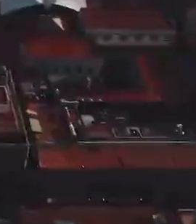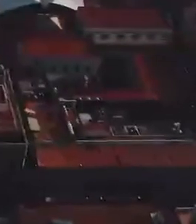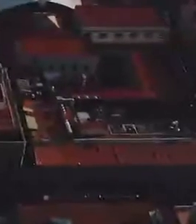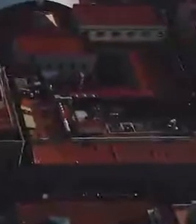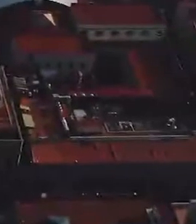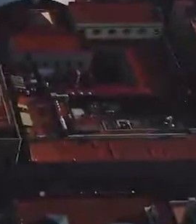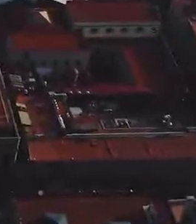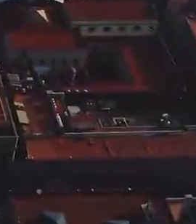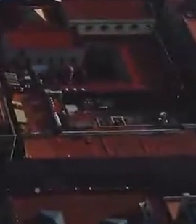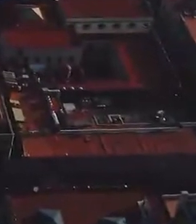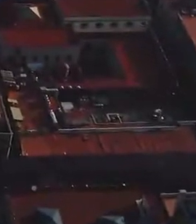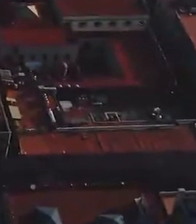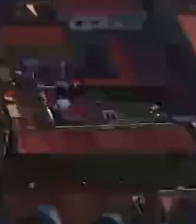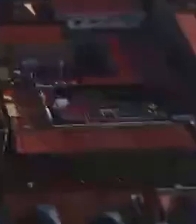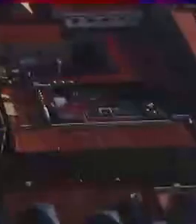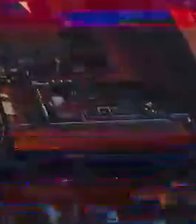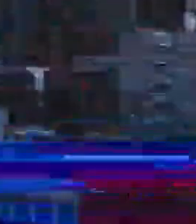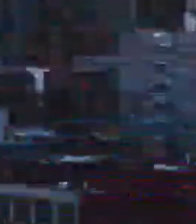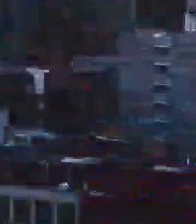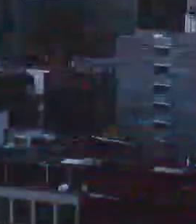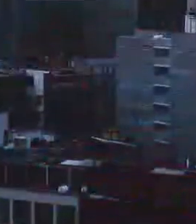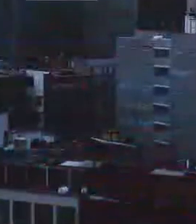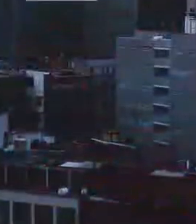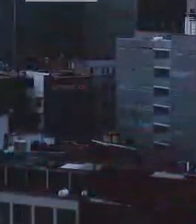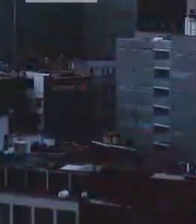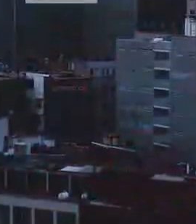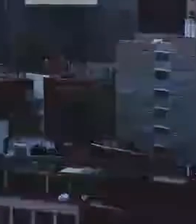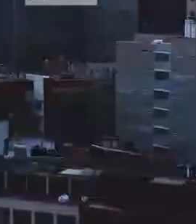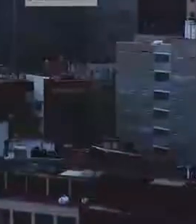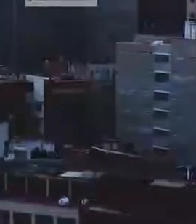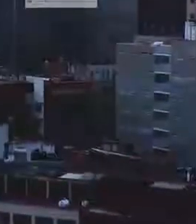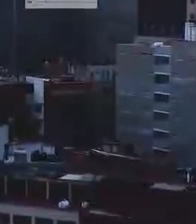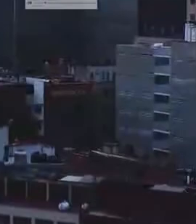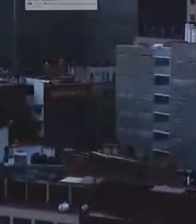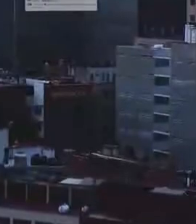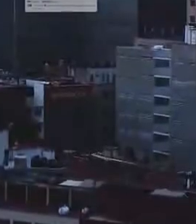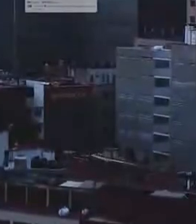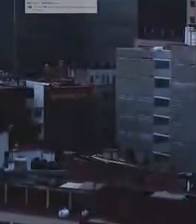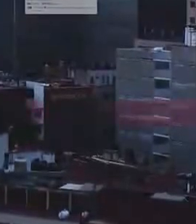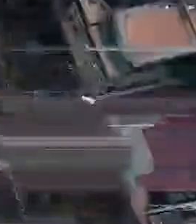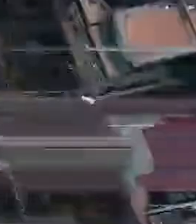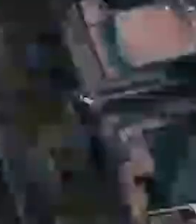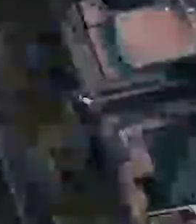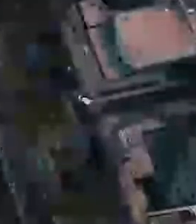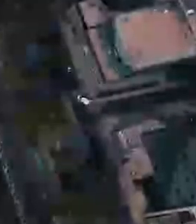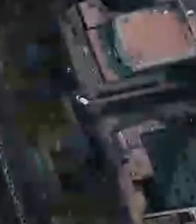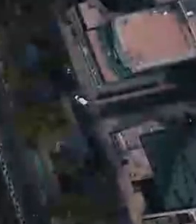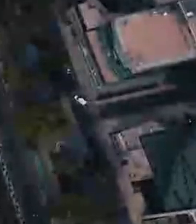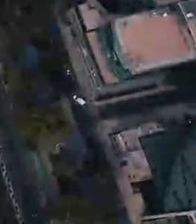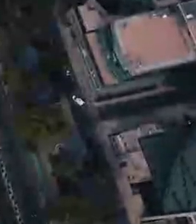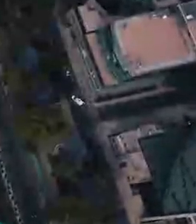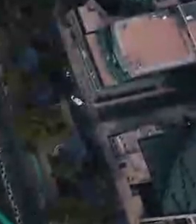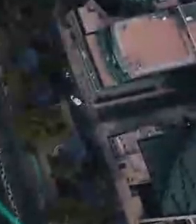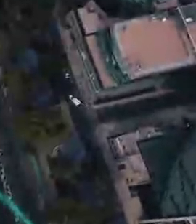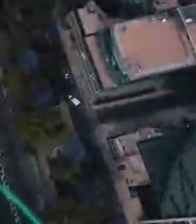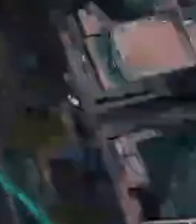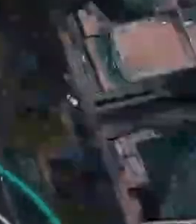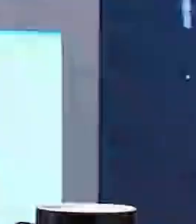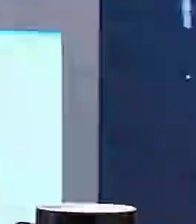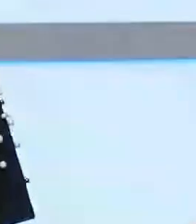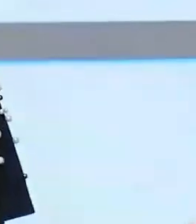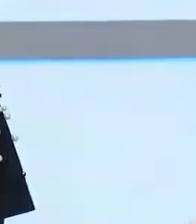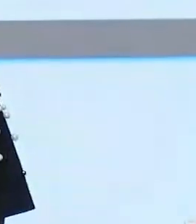La actividad en redes sociales es implacable. Su interacción, alcance y tendencia marca el pulso. Escudriñemos este campo